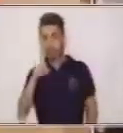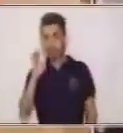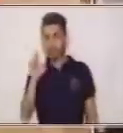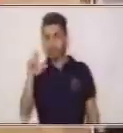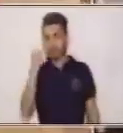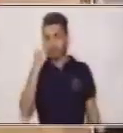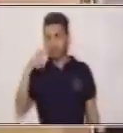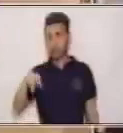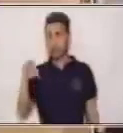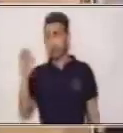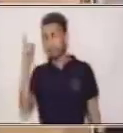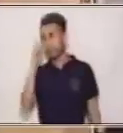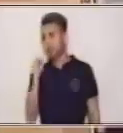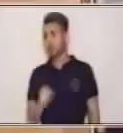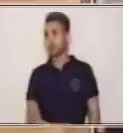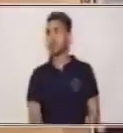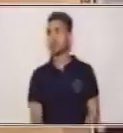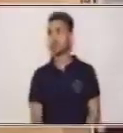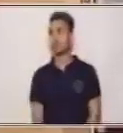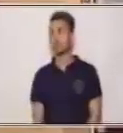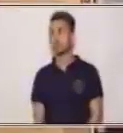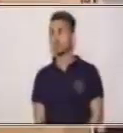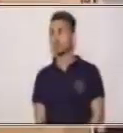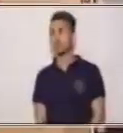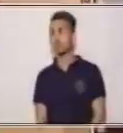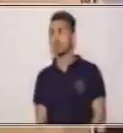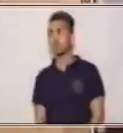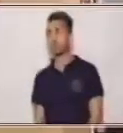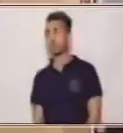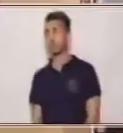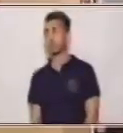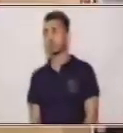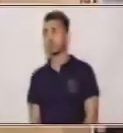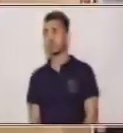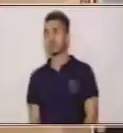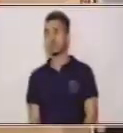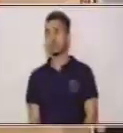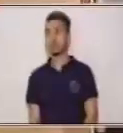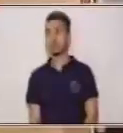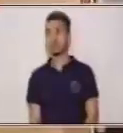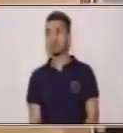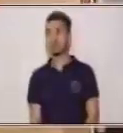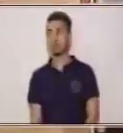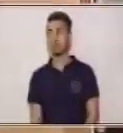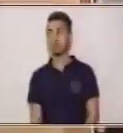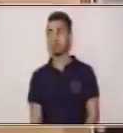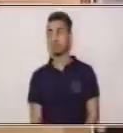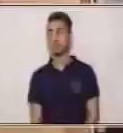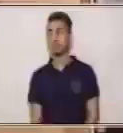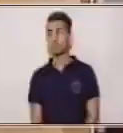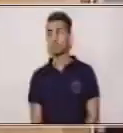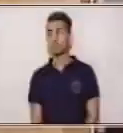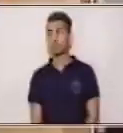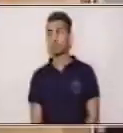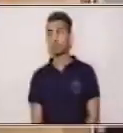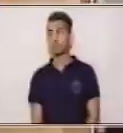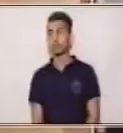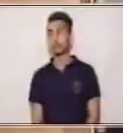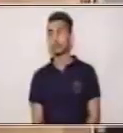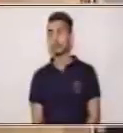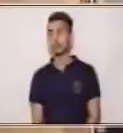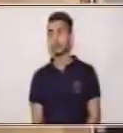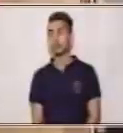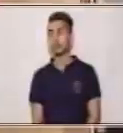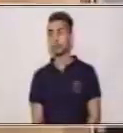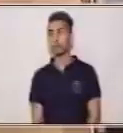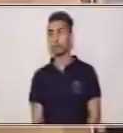fracciones, pero ahora vamos a aprender qué fracciones son iguales aunque estén escritas de diferente manera. Por ejemplo,